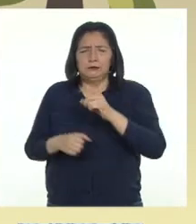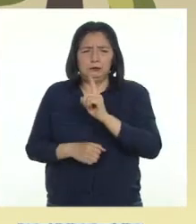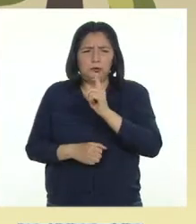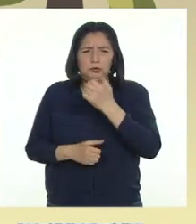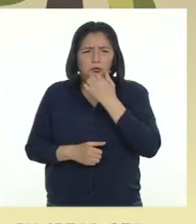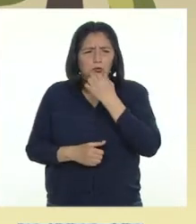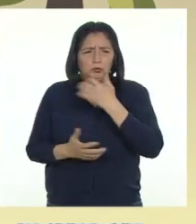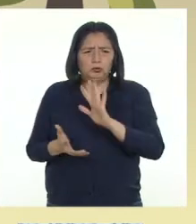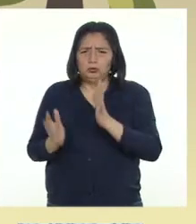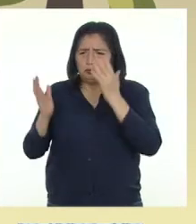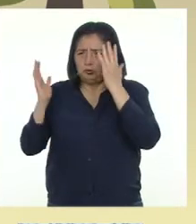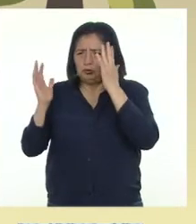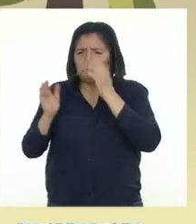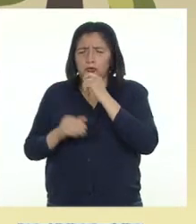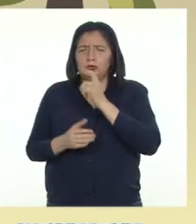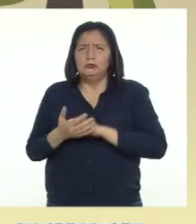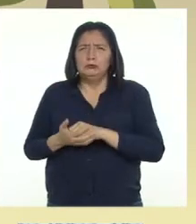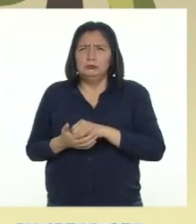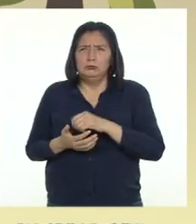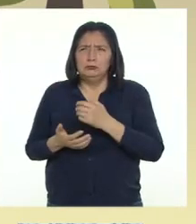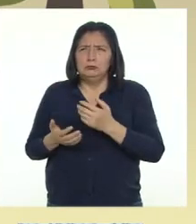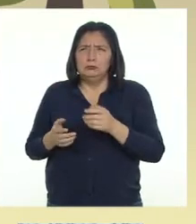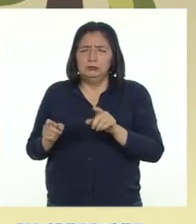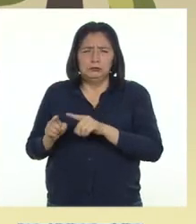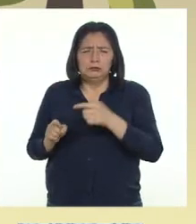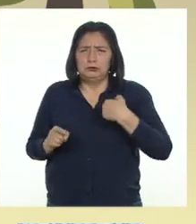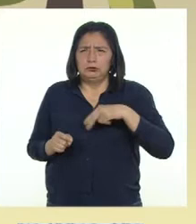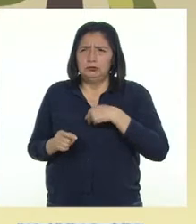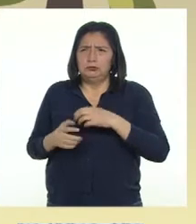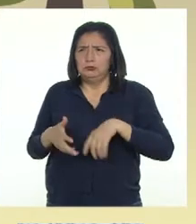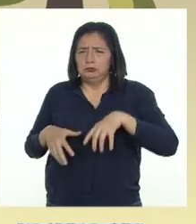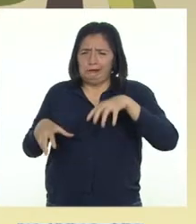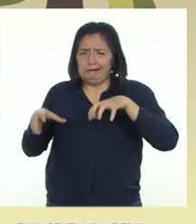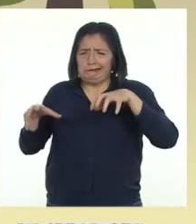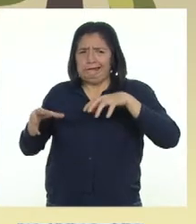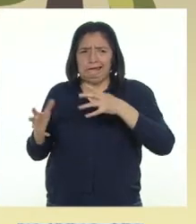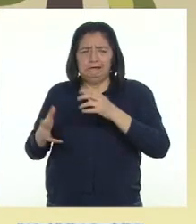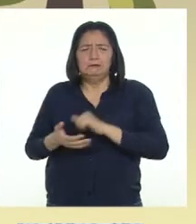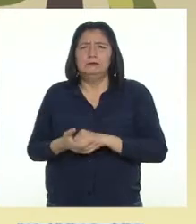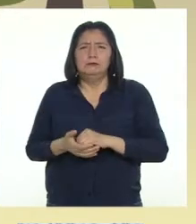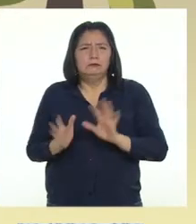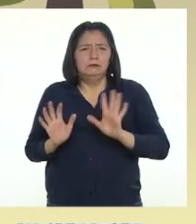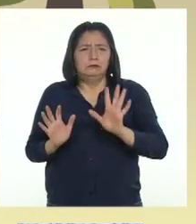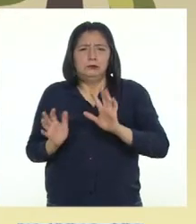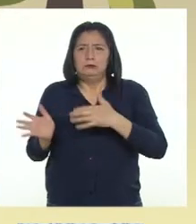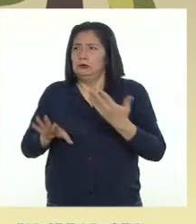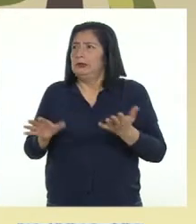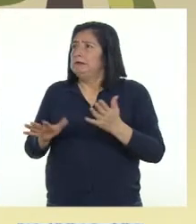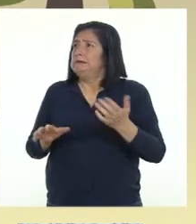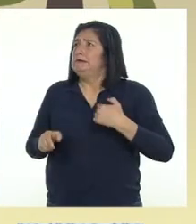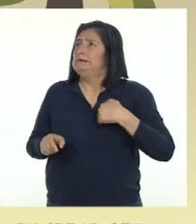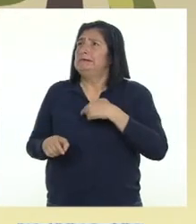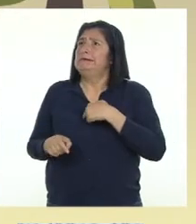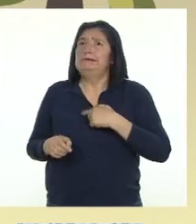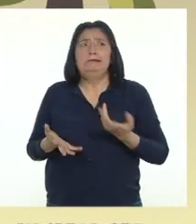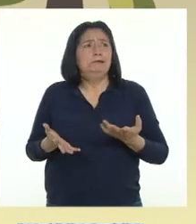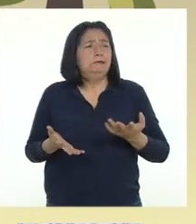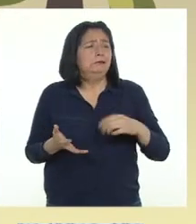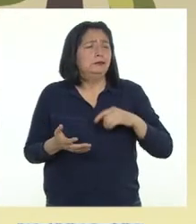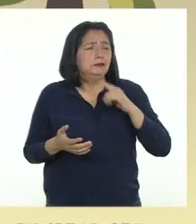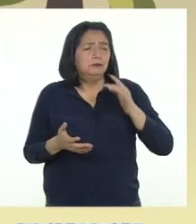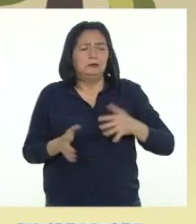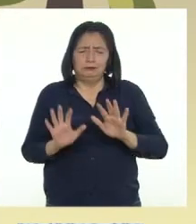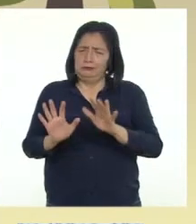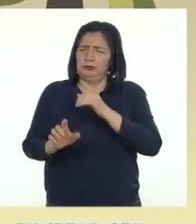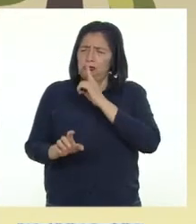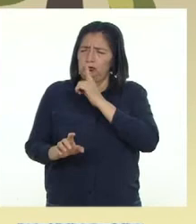puede ser! ¡No puede ser! Seguro también nosotros somos fantasmas. ¿Estamos muertos, señora Vizcacha?